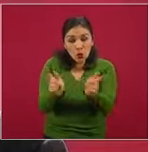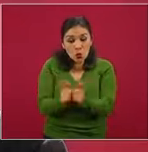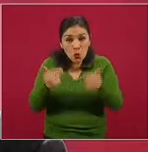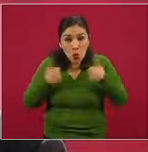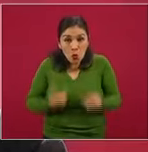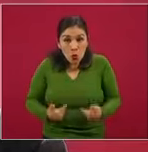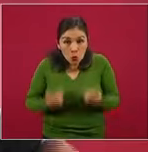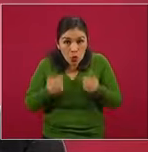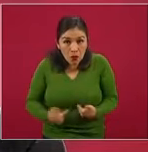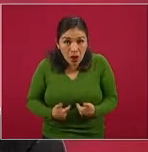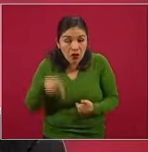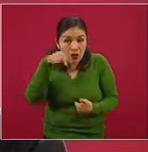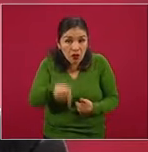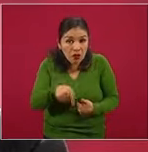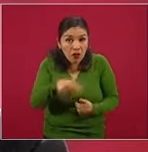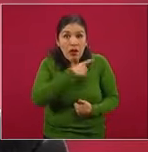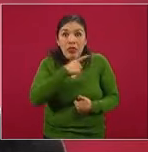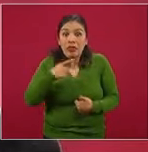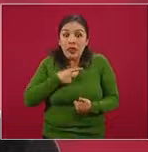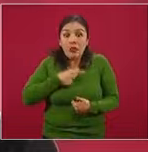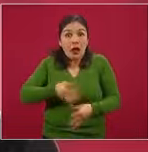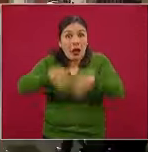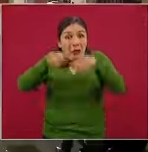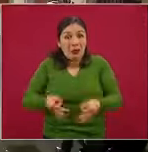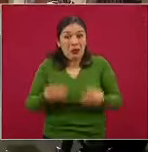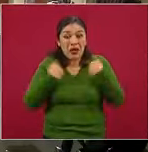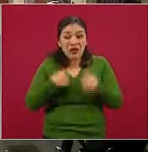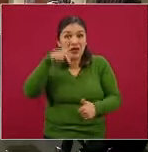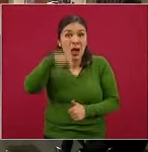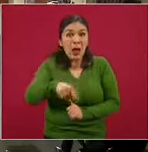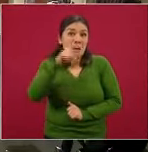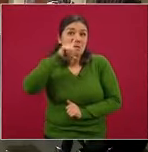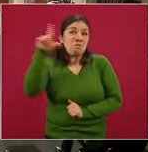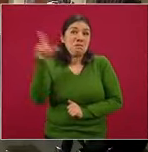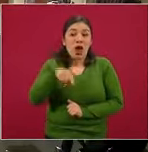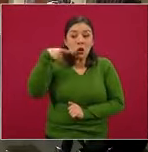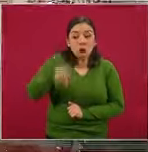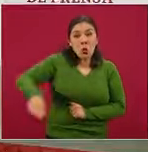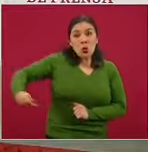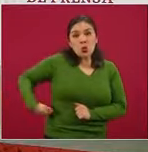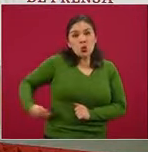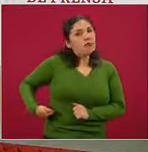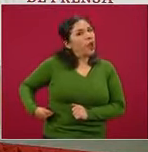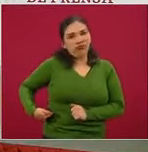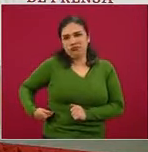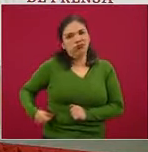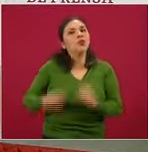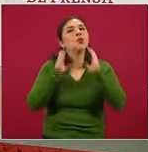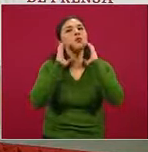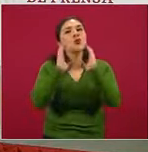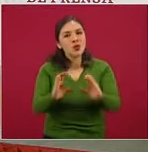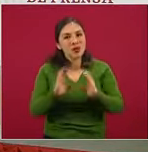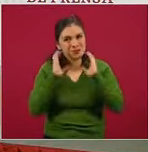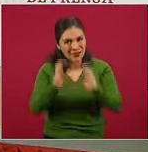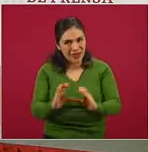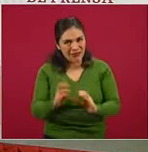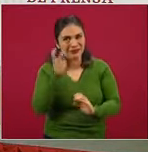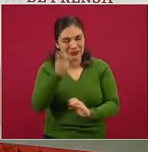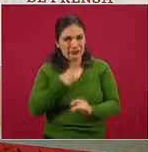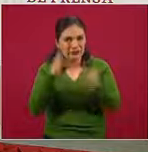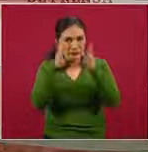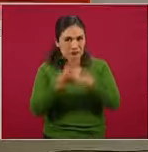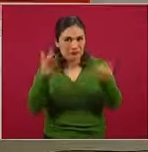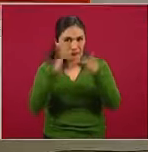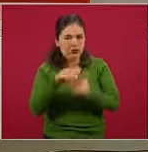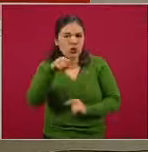humano deba significar que ese grupo humano es una fuente de riesgo. Cuidado, por eso somos muy enfáticos en eso. Sé que no